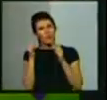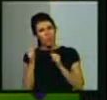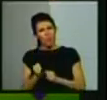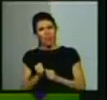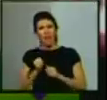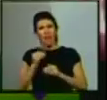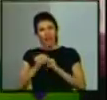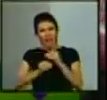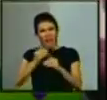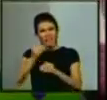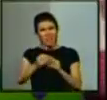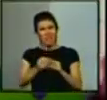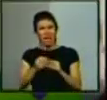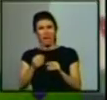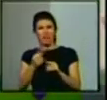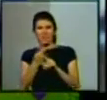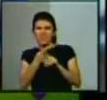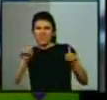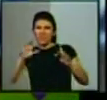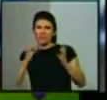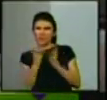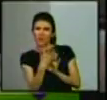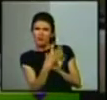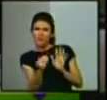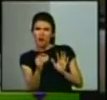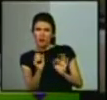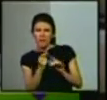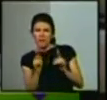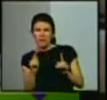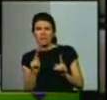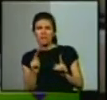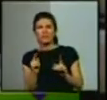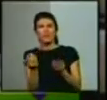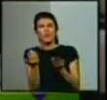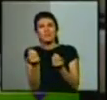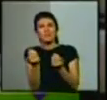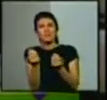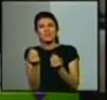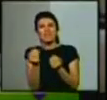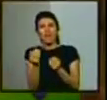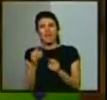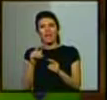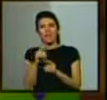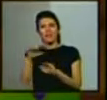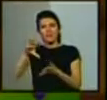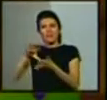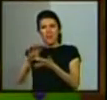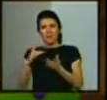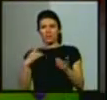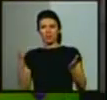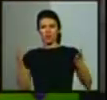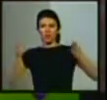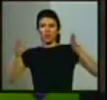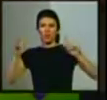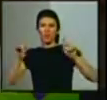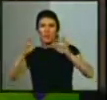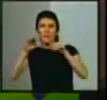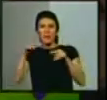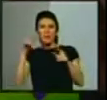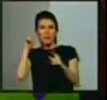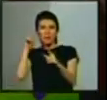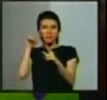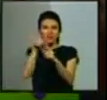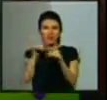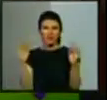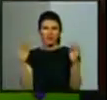manera distinta fue muy importante. La necesidad de un proceso de convergencia nacional. Y a ratos el que... lo que son